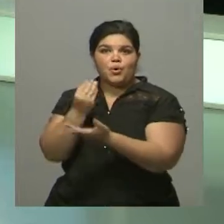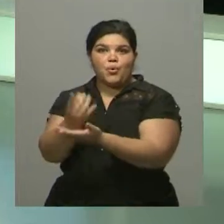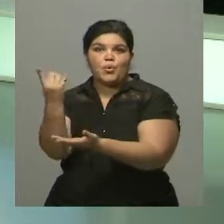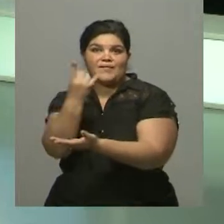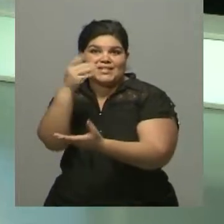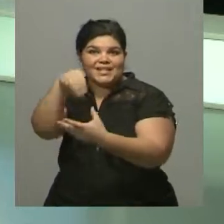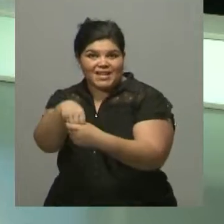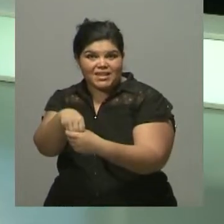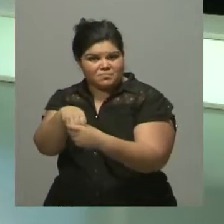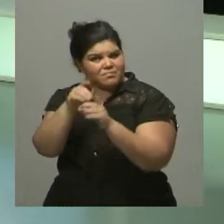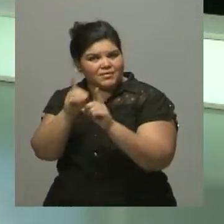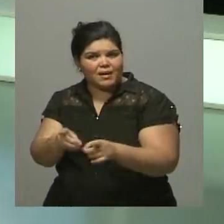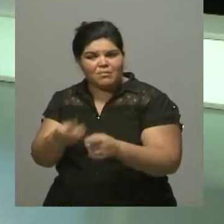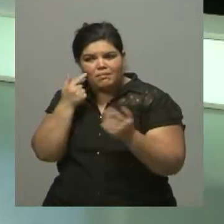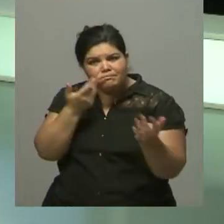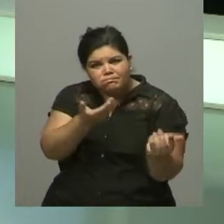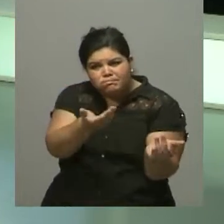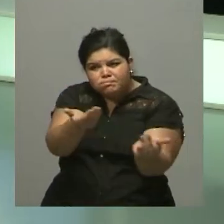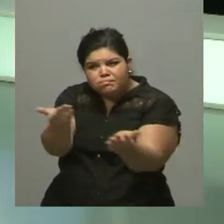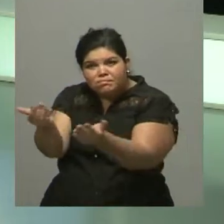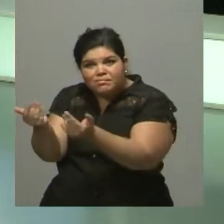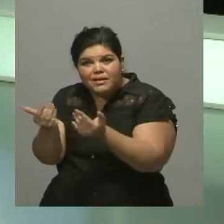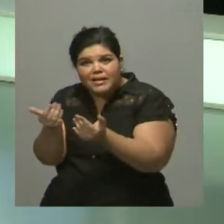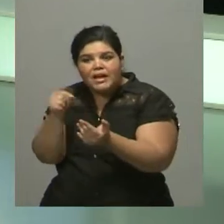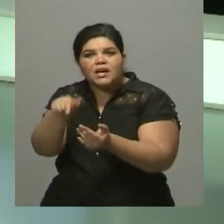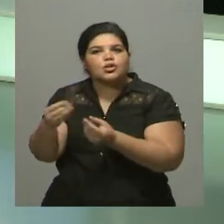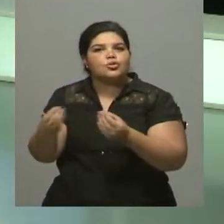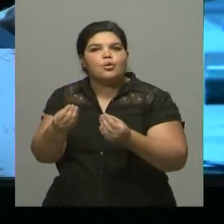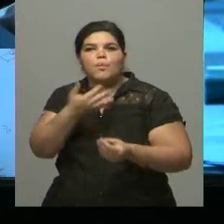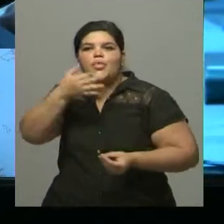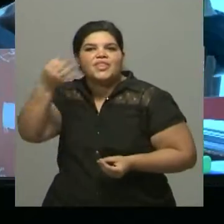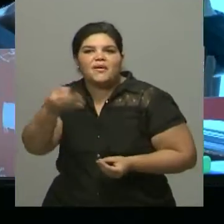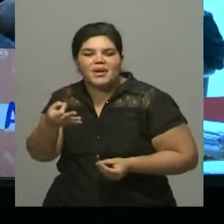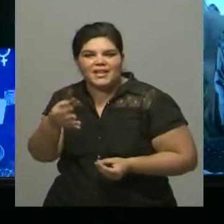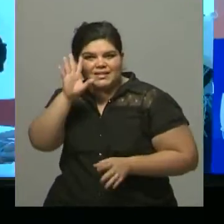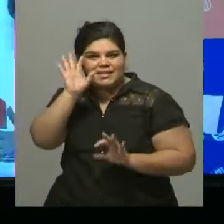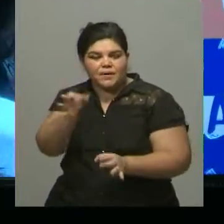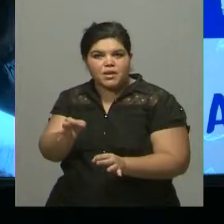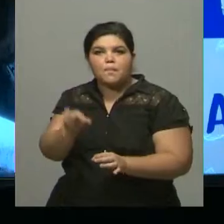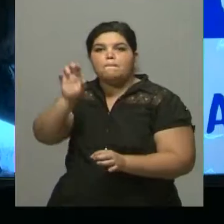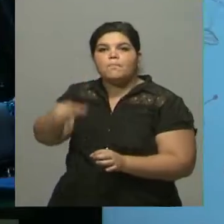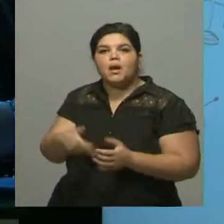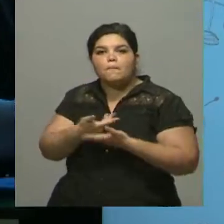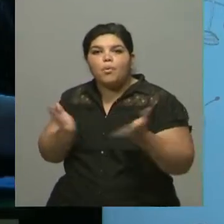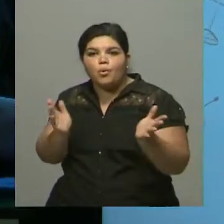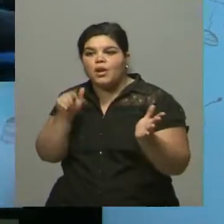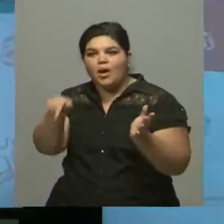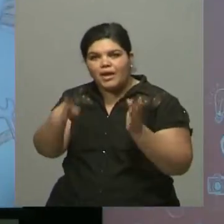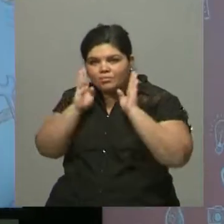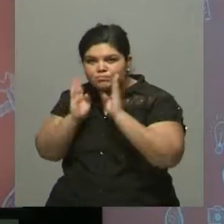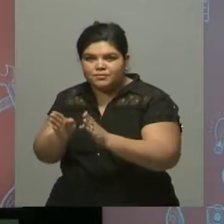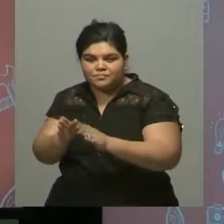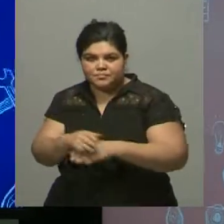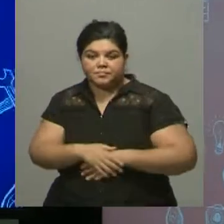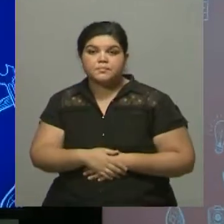cómo se aplica en la realidad concreta, en la gestión de una política pública. Bueno, voy a ir por